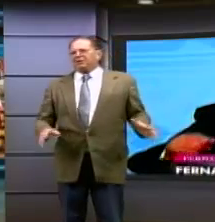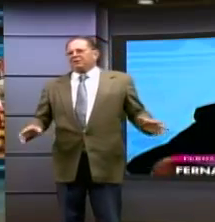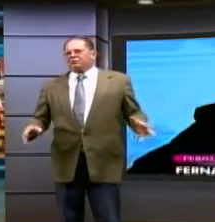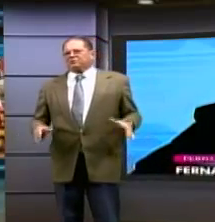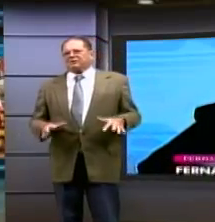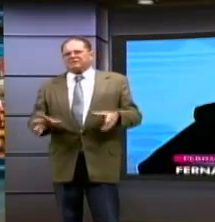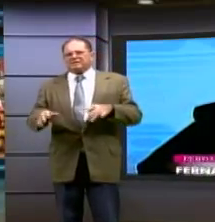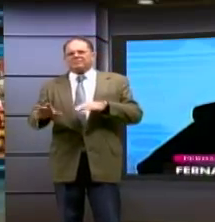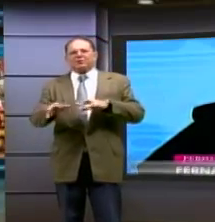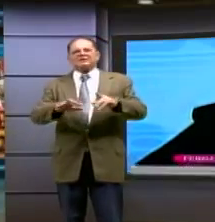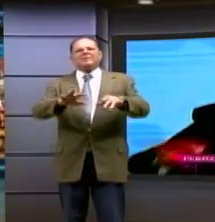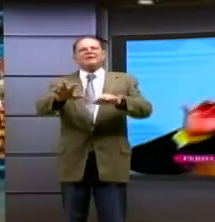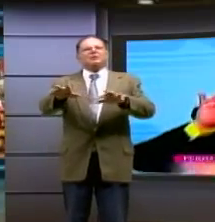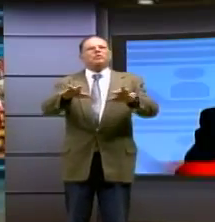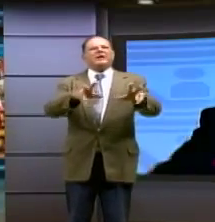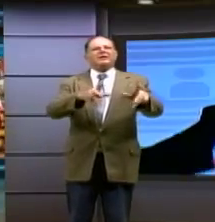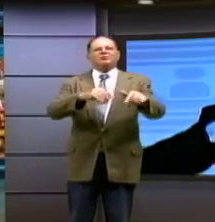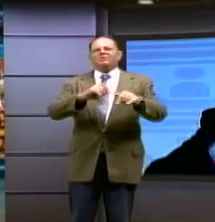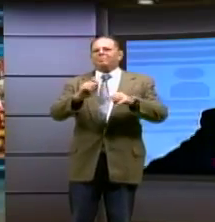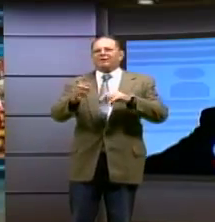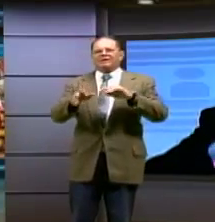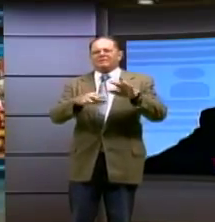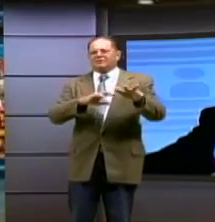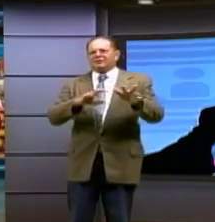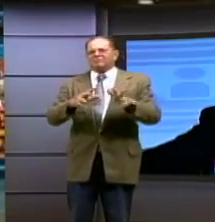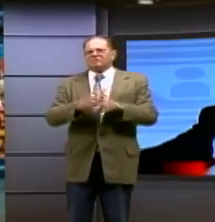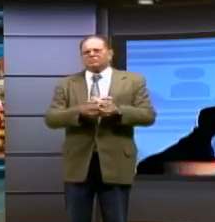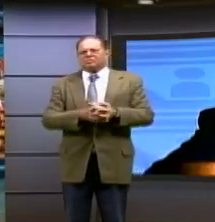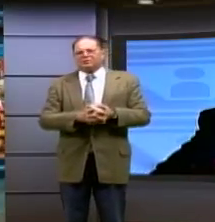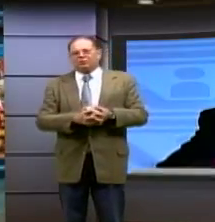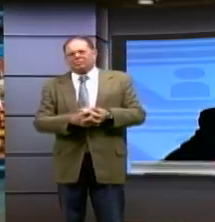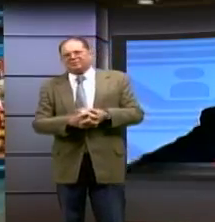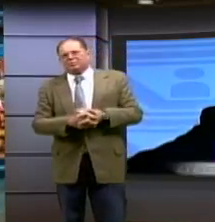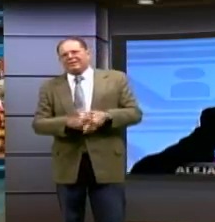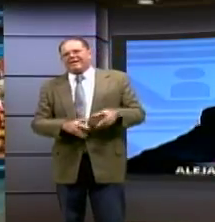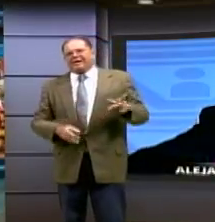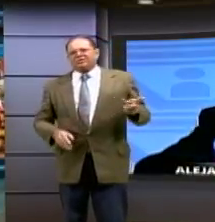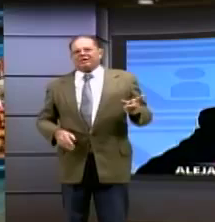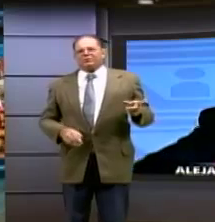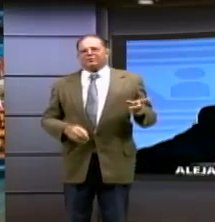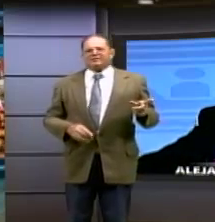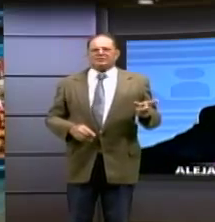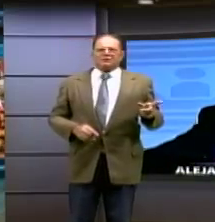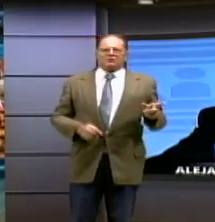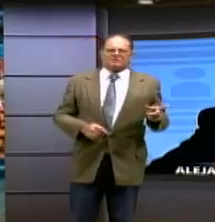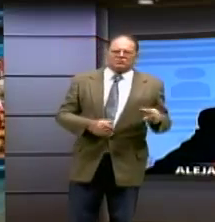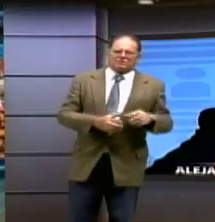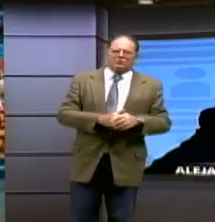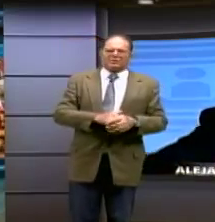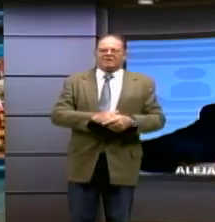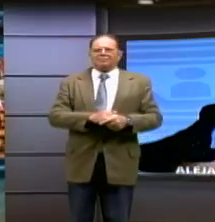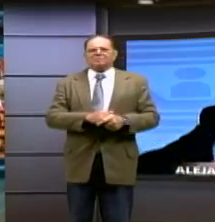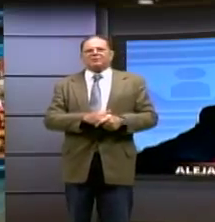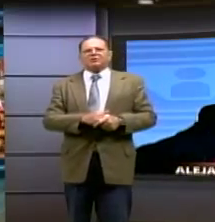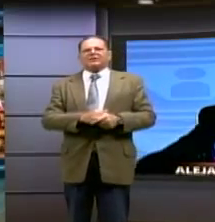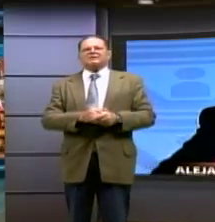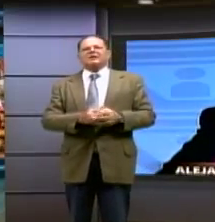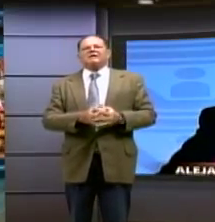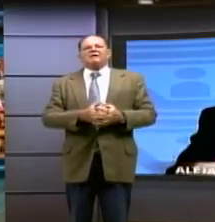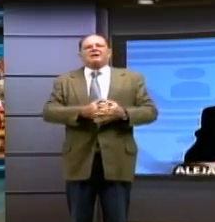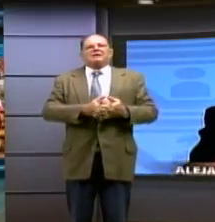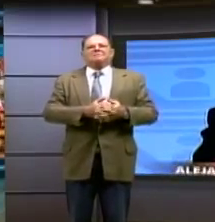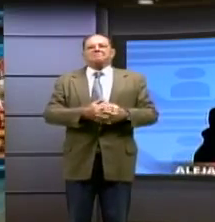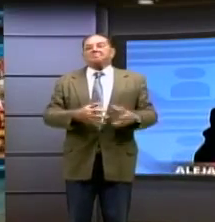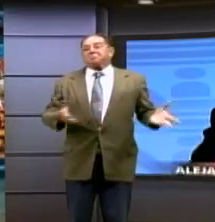pasaron 2, 3 días y por ahí se va a ir diluyendo y por ahí seguiremos escuchando lo mismo, en tanto que este señor que está usted viendo aquí en mis